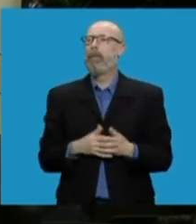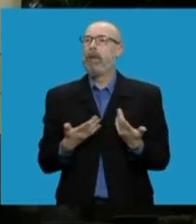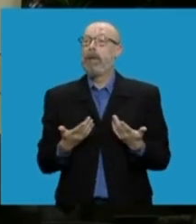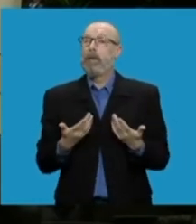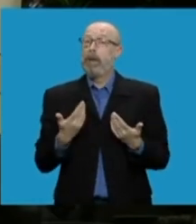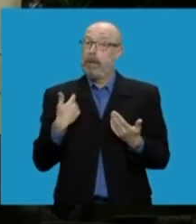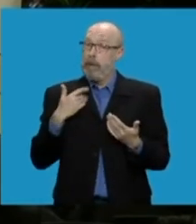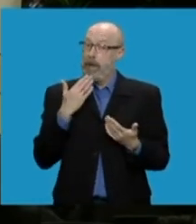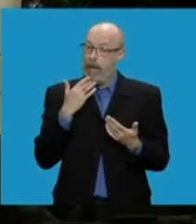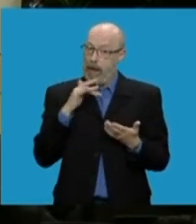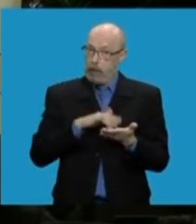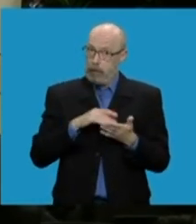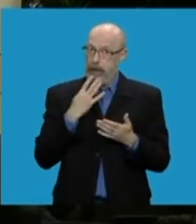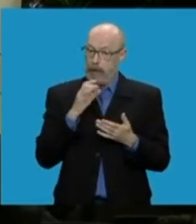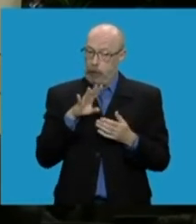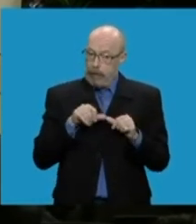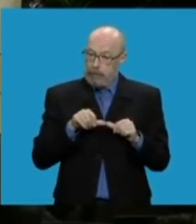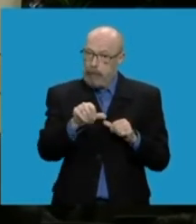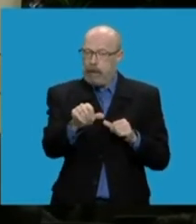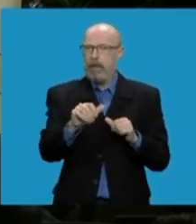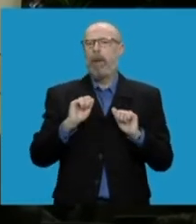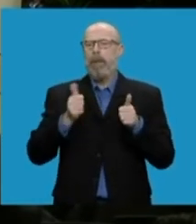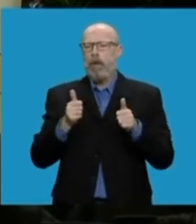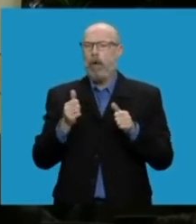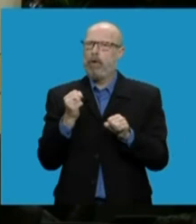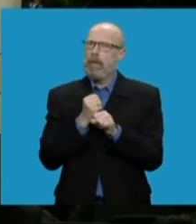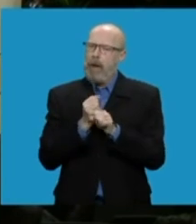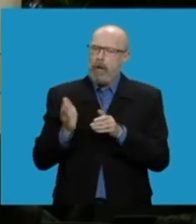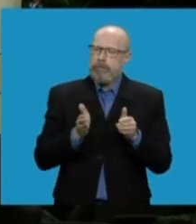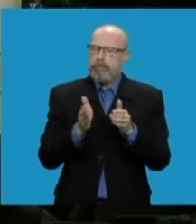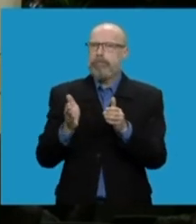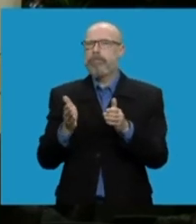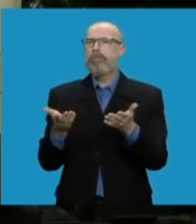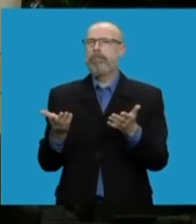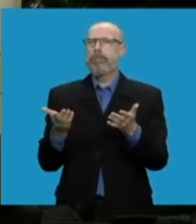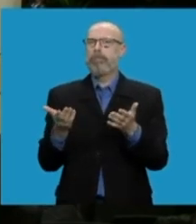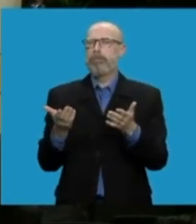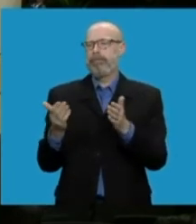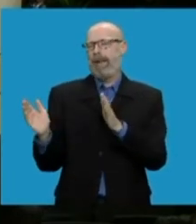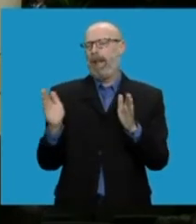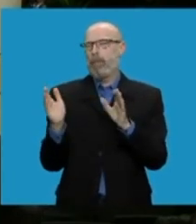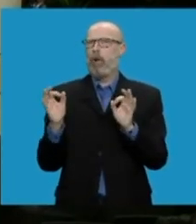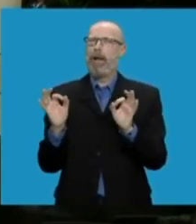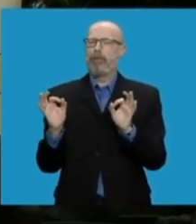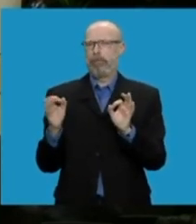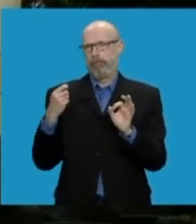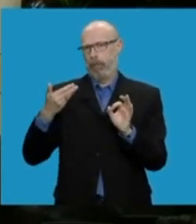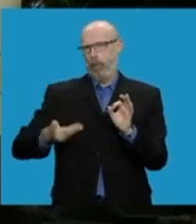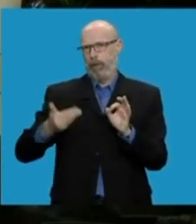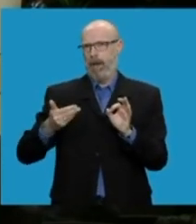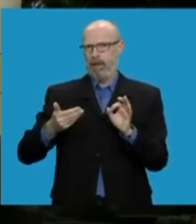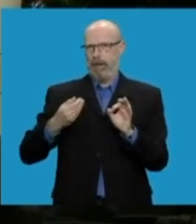ahí empezó ya una trayectoria en aquella redacción, yo diría que histórica, del norte de